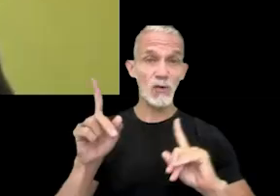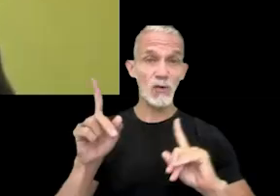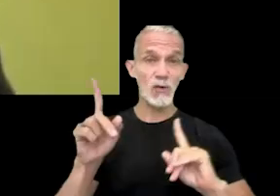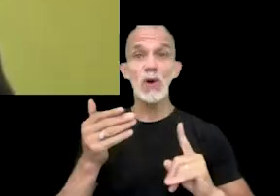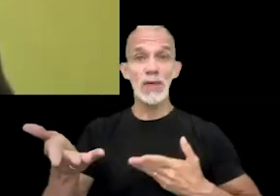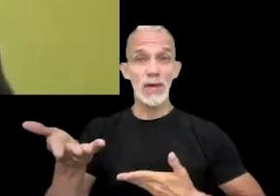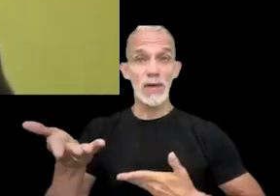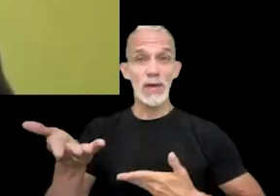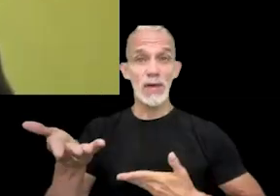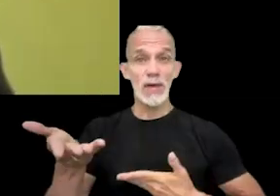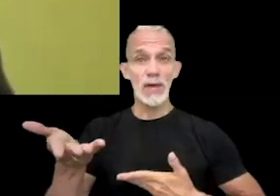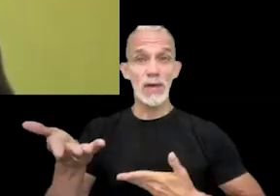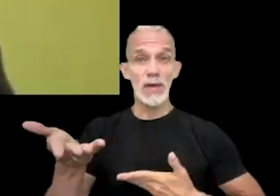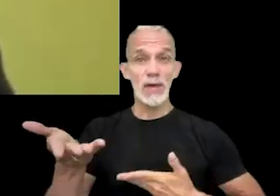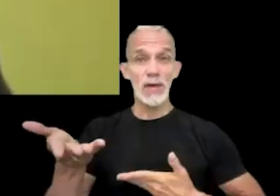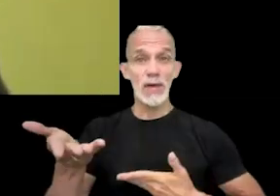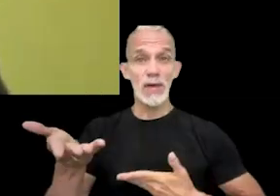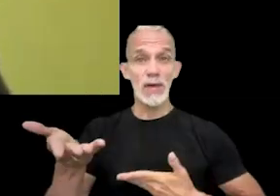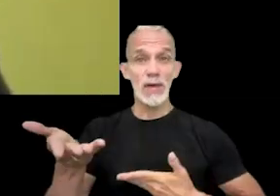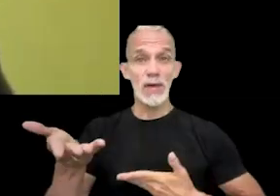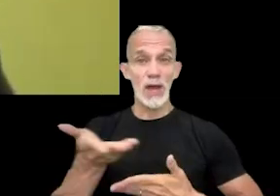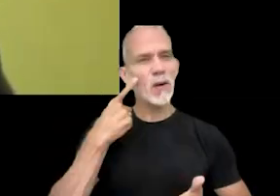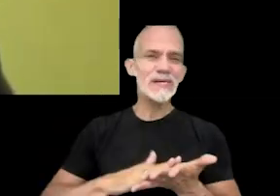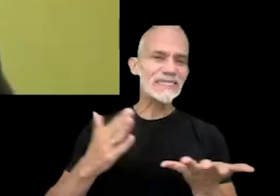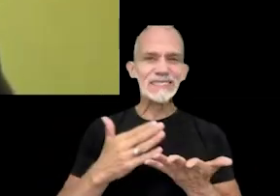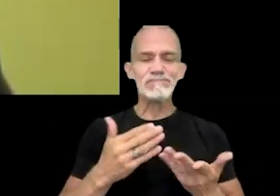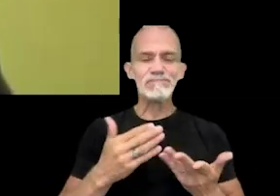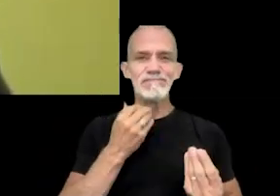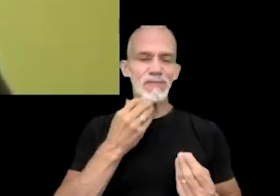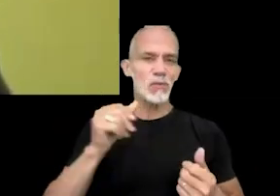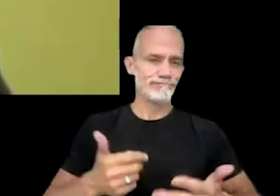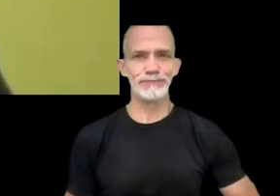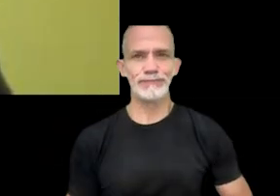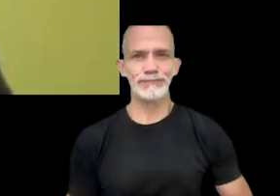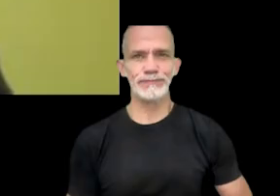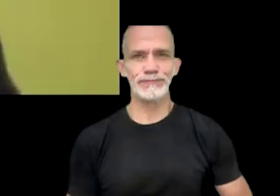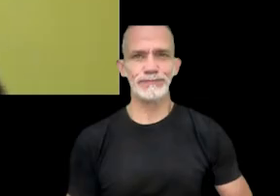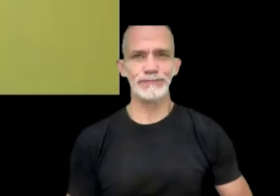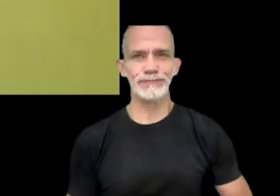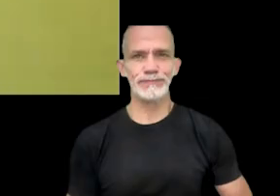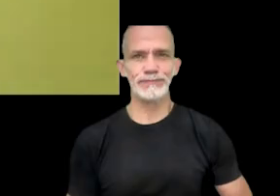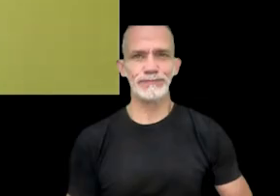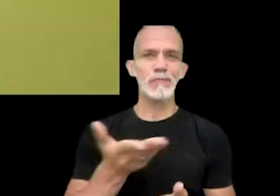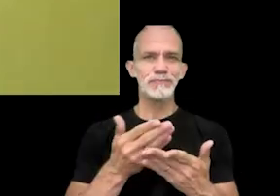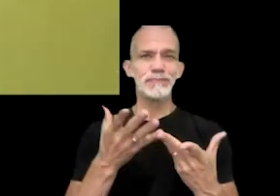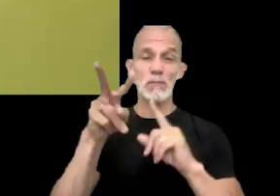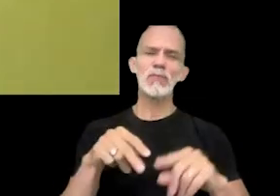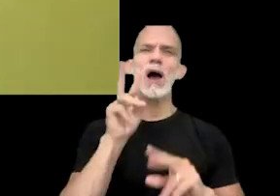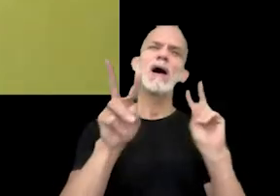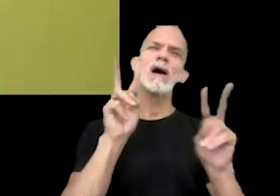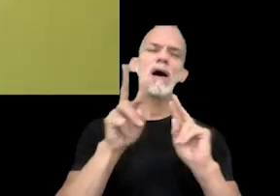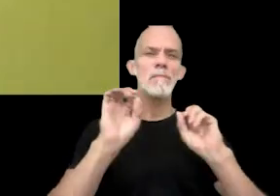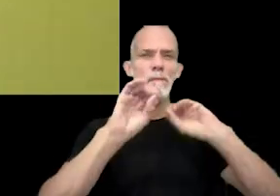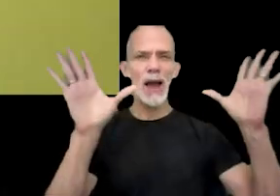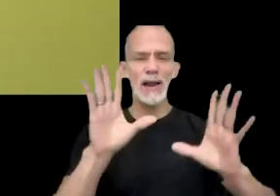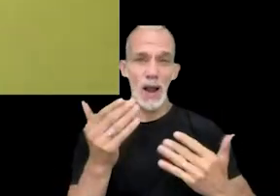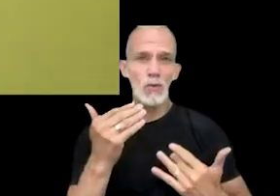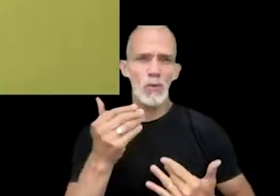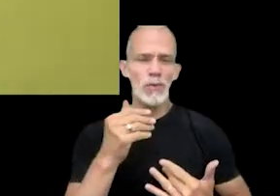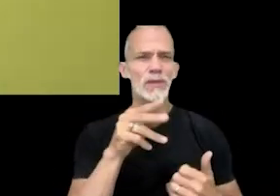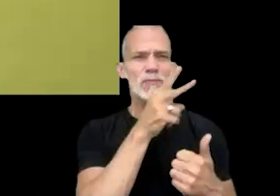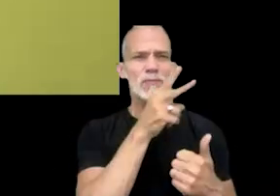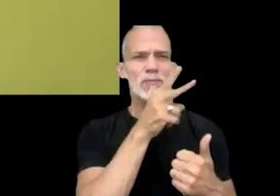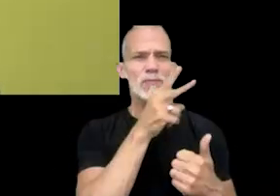Yo intenté mostrarlo, pero no sabemos que no pude, como para ayudar a los que están visualizando a seguir la